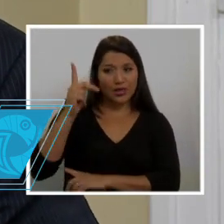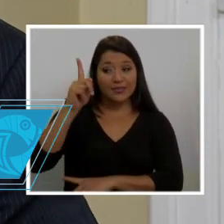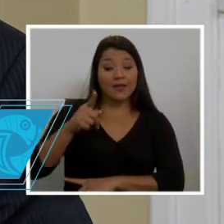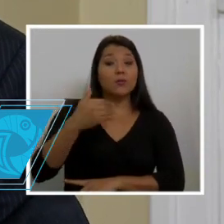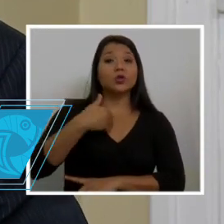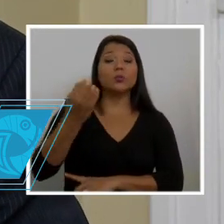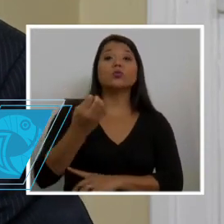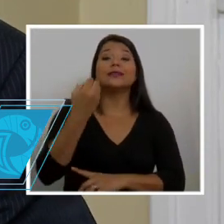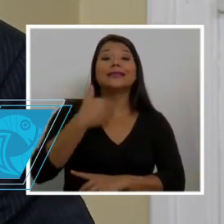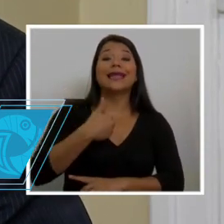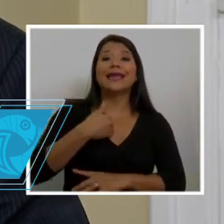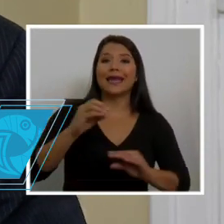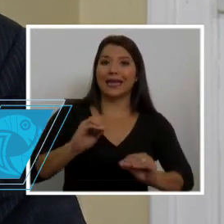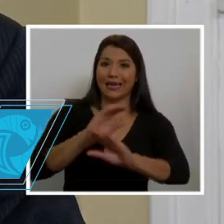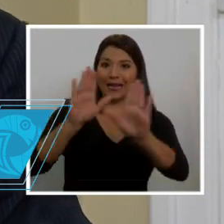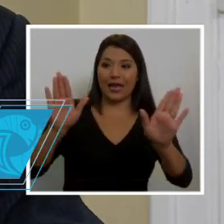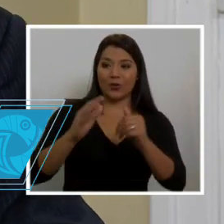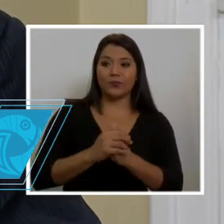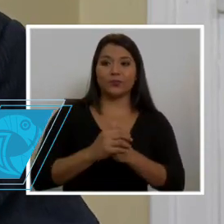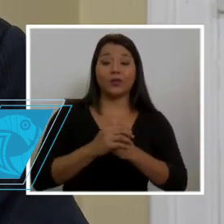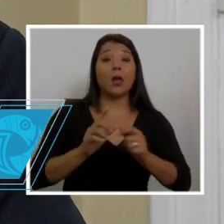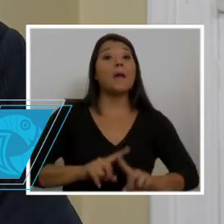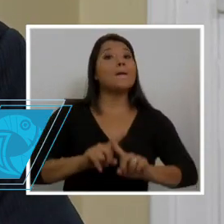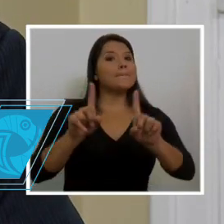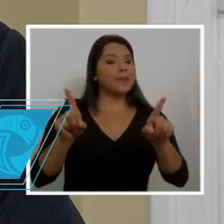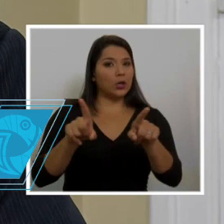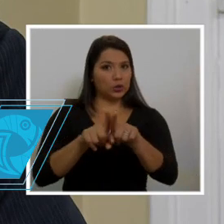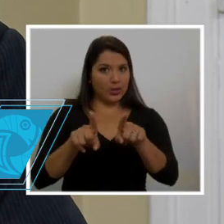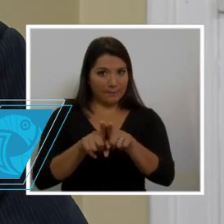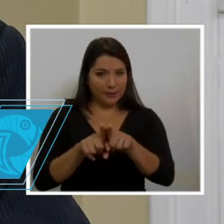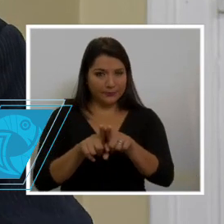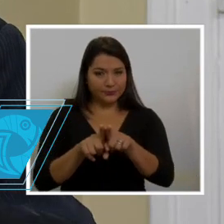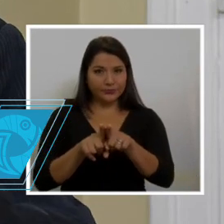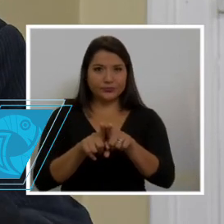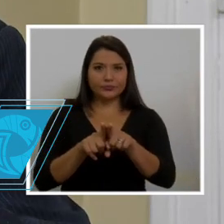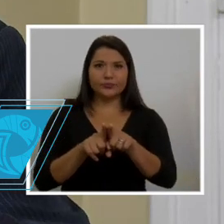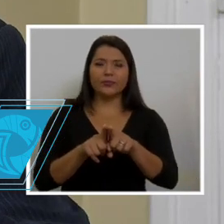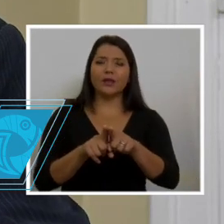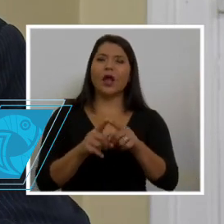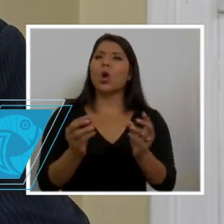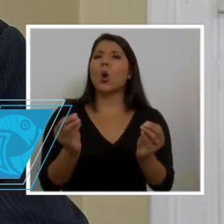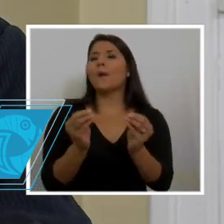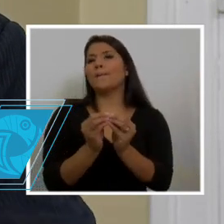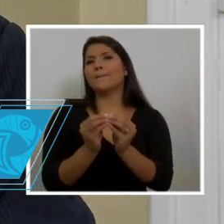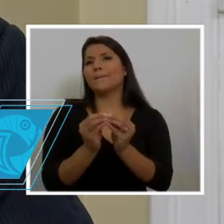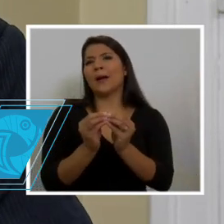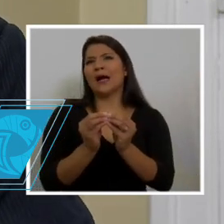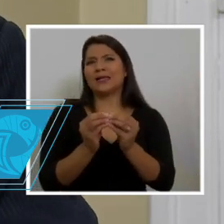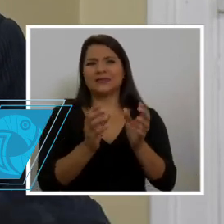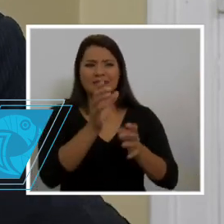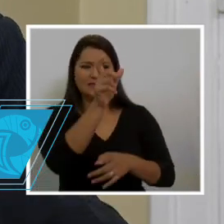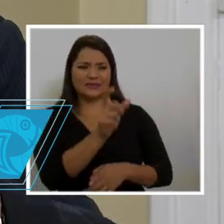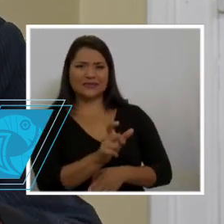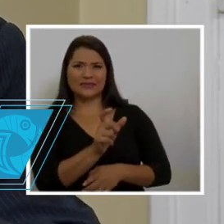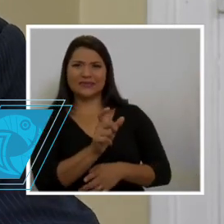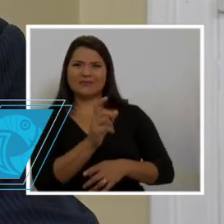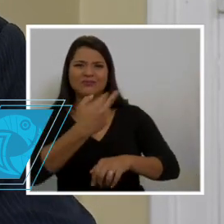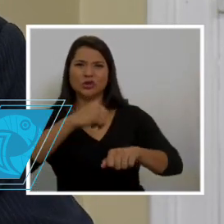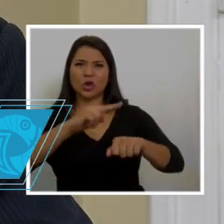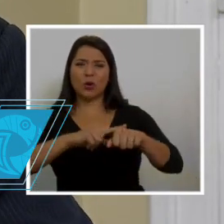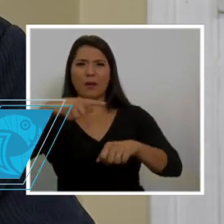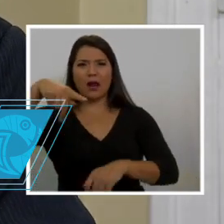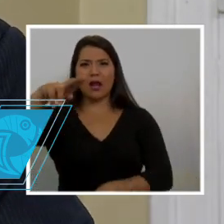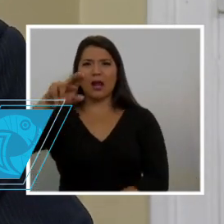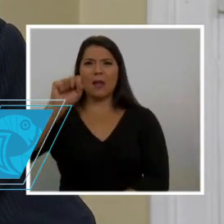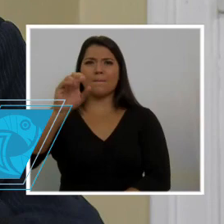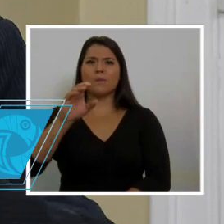esos deslindes que se dan. Pero por otro lado, la parte más clásica del PUS está en el Poder Ejecutivo